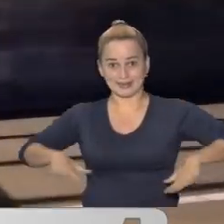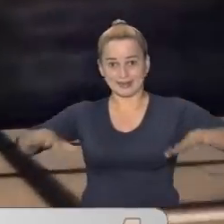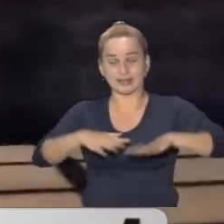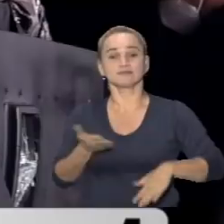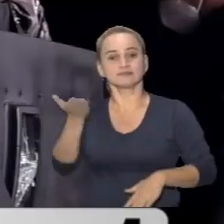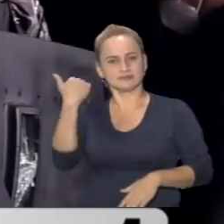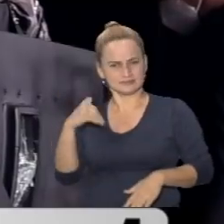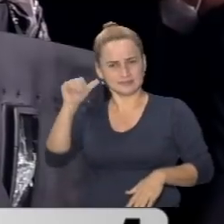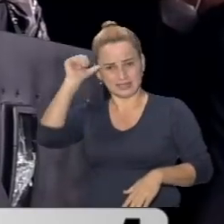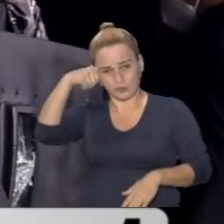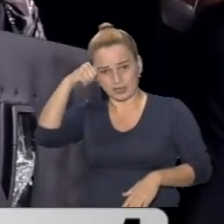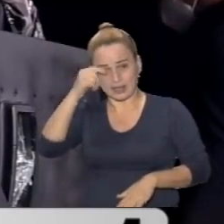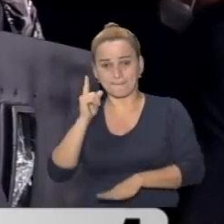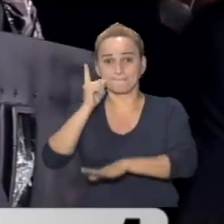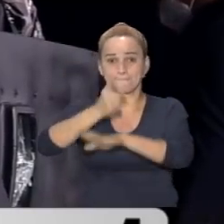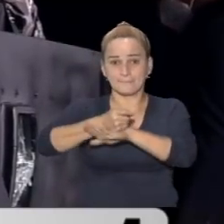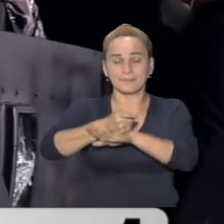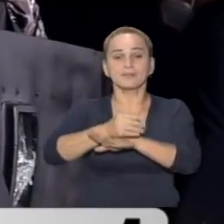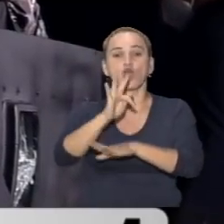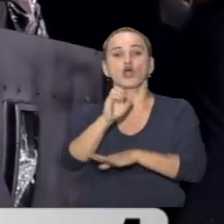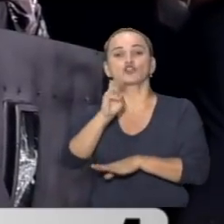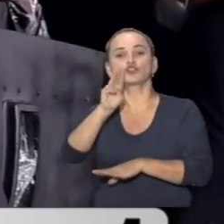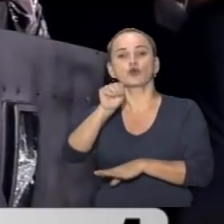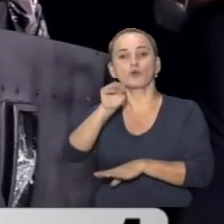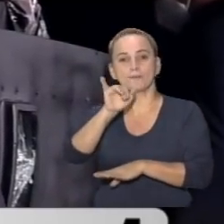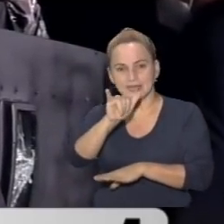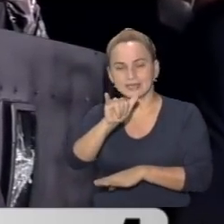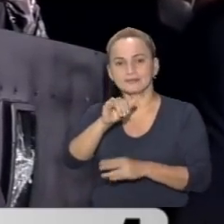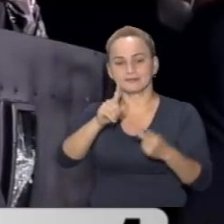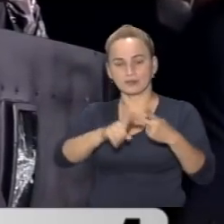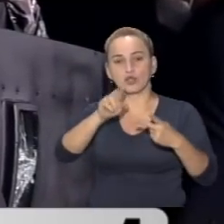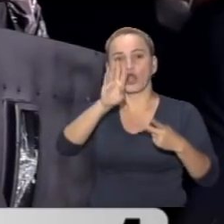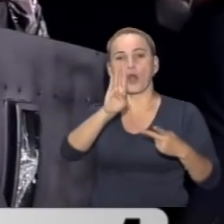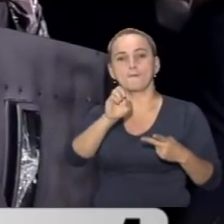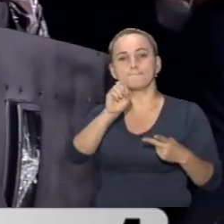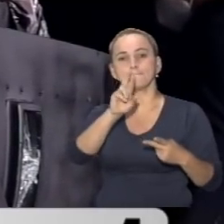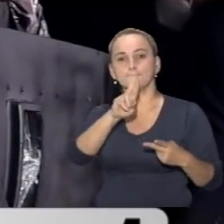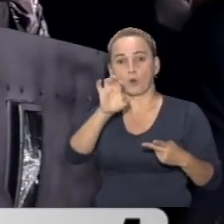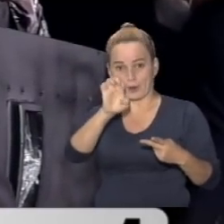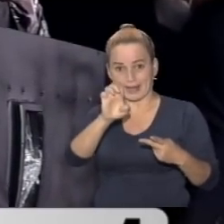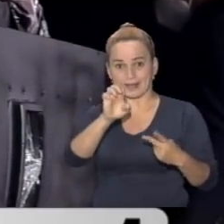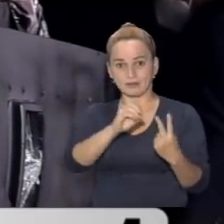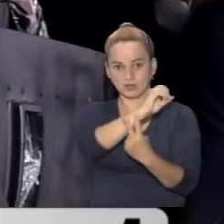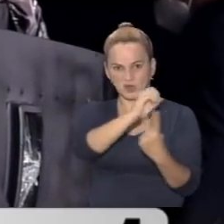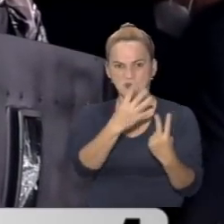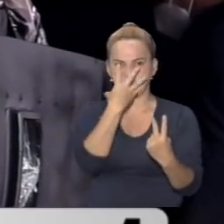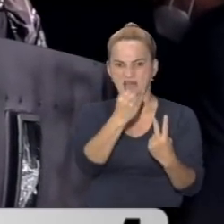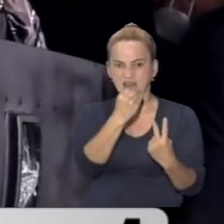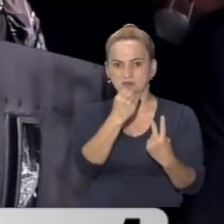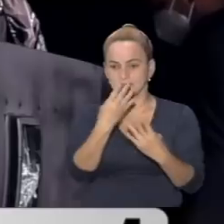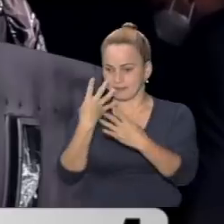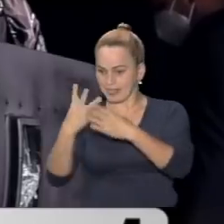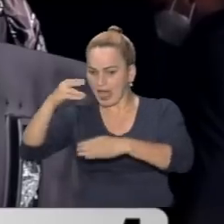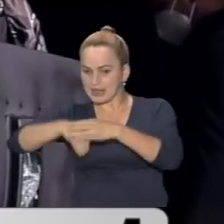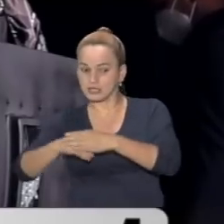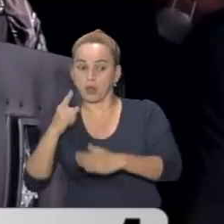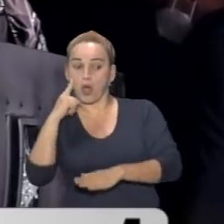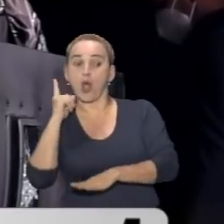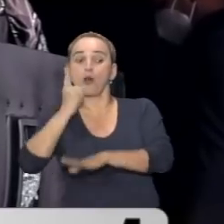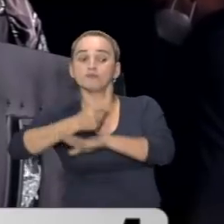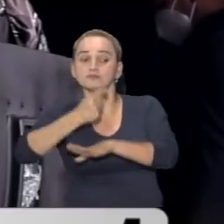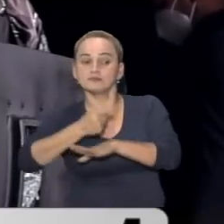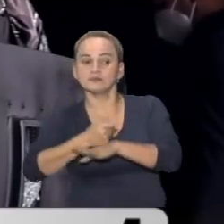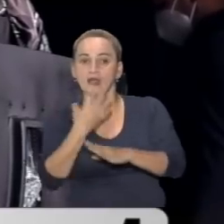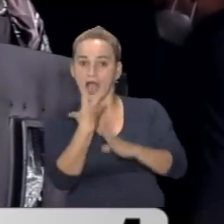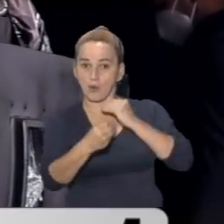días pasados ordenamos trasladar a Tommy Masacre y al señor Borré, los cuales mandaban a asesinar comerciantes y